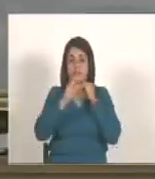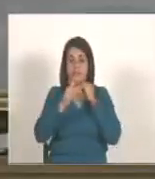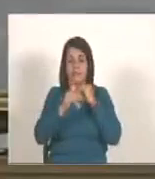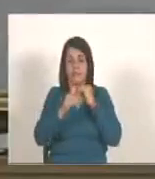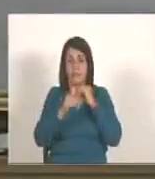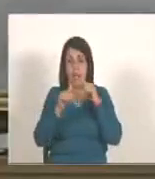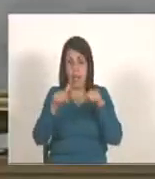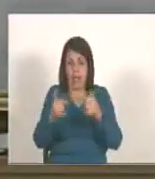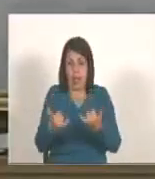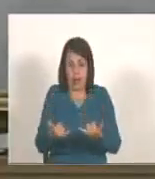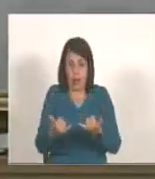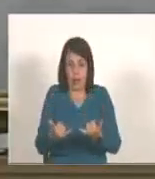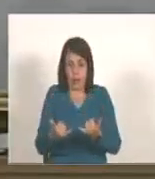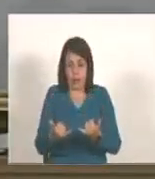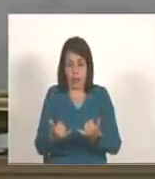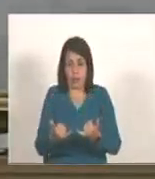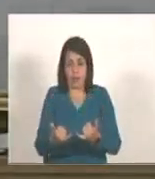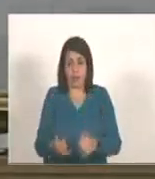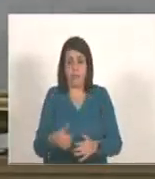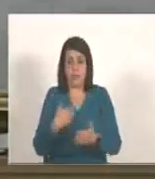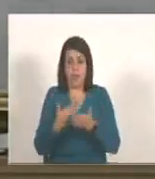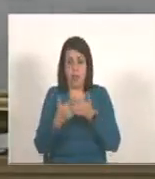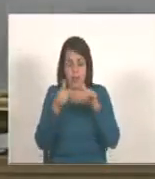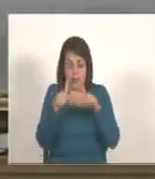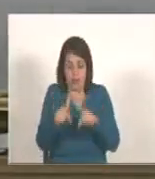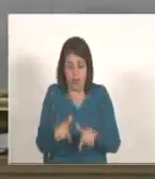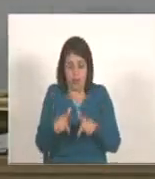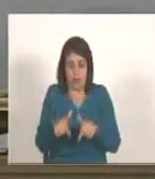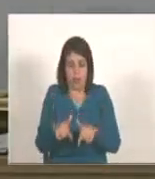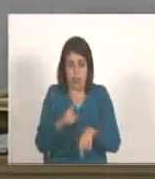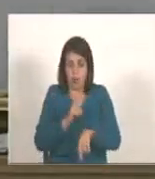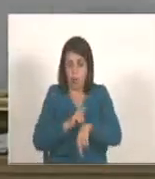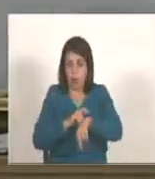A estas alturas, hasta esta hora,